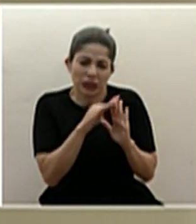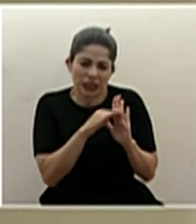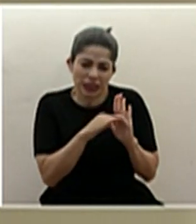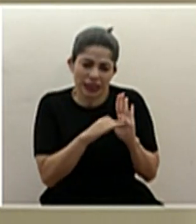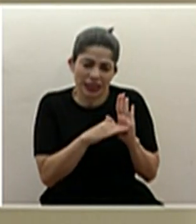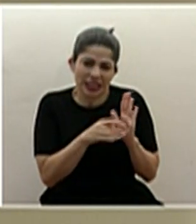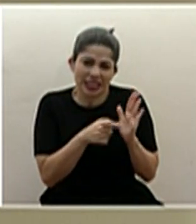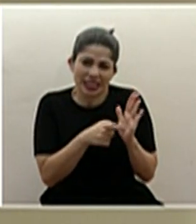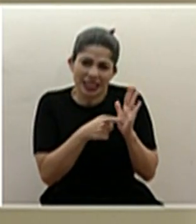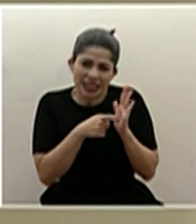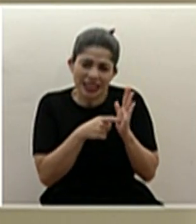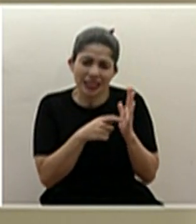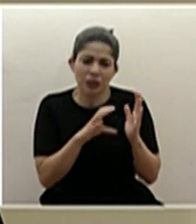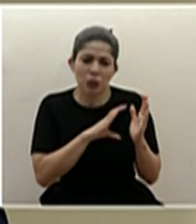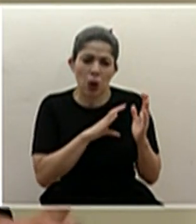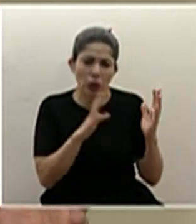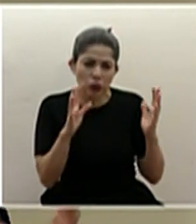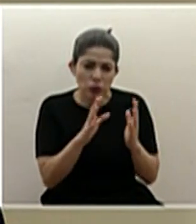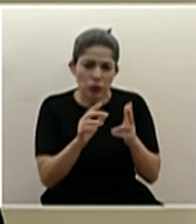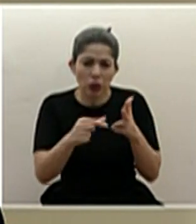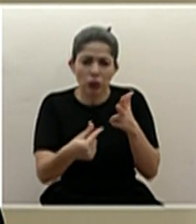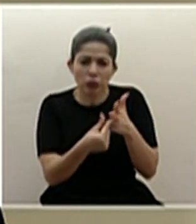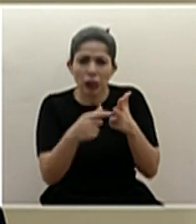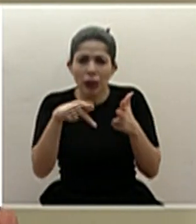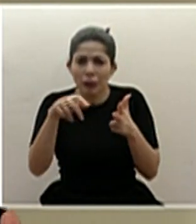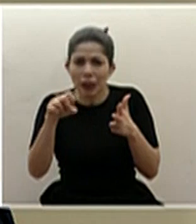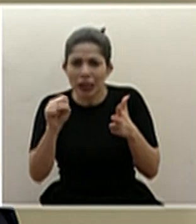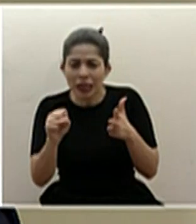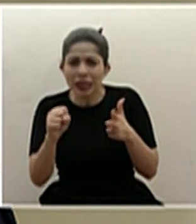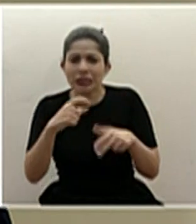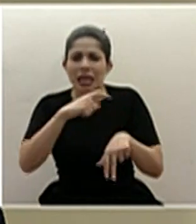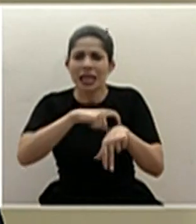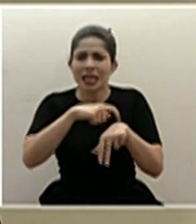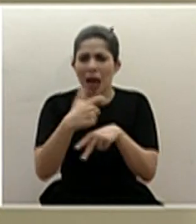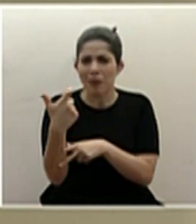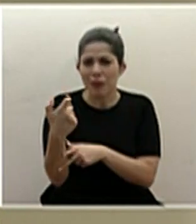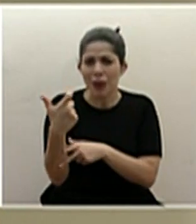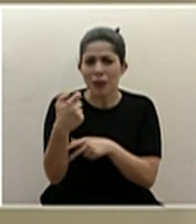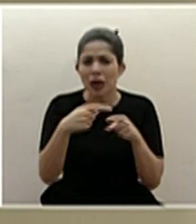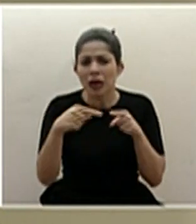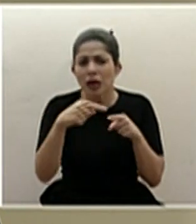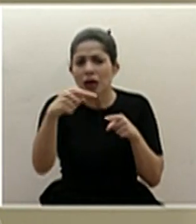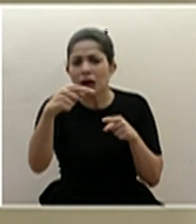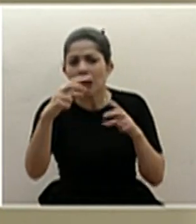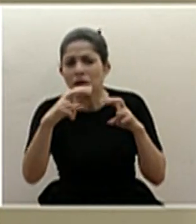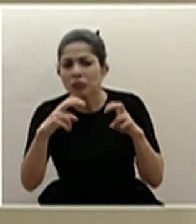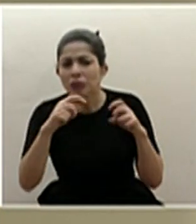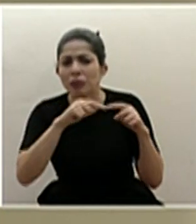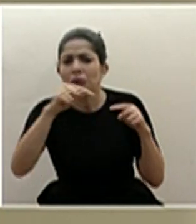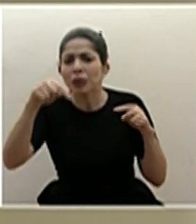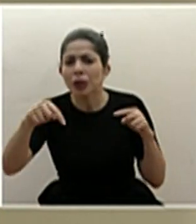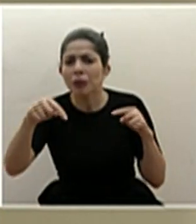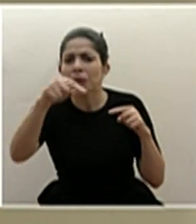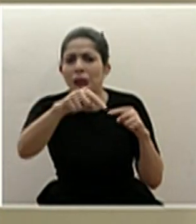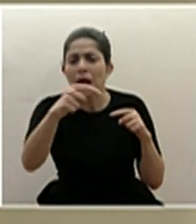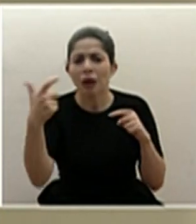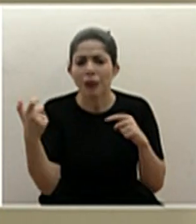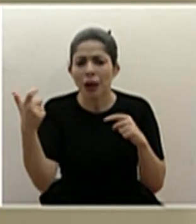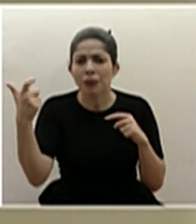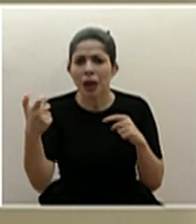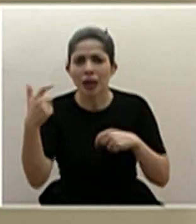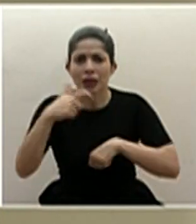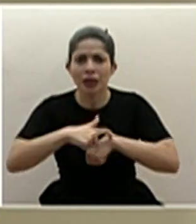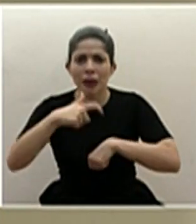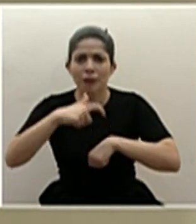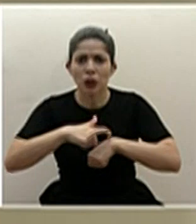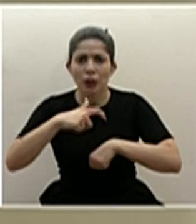estrictas de escolta, de GPS, con tiempos cronometrados en movilizaciones entre punto y punto, que tengan todo